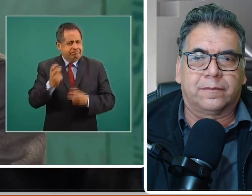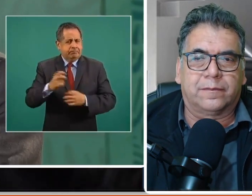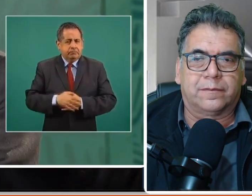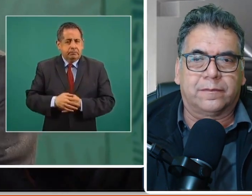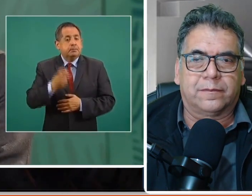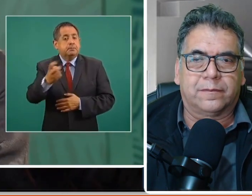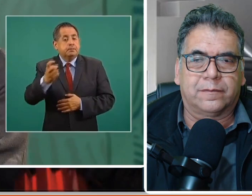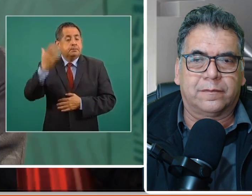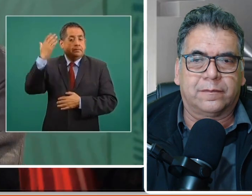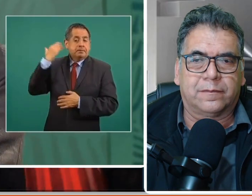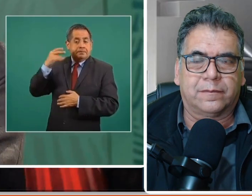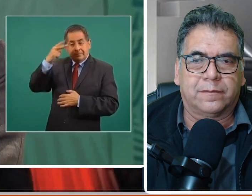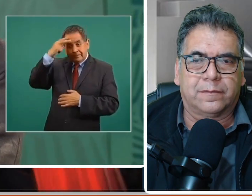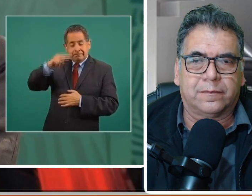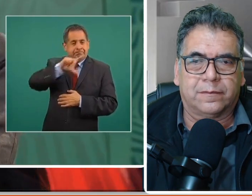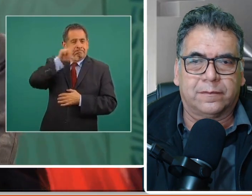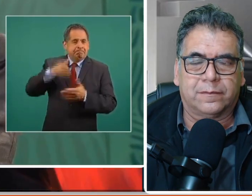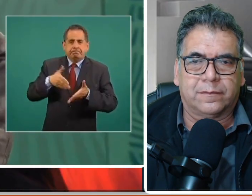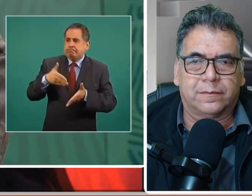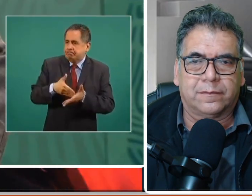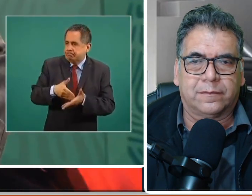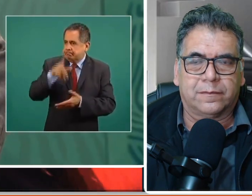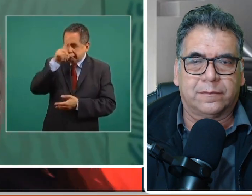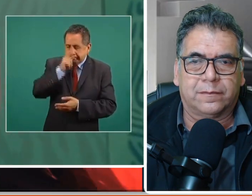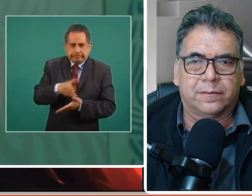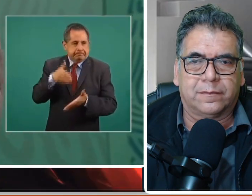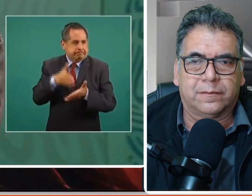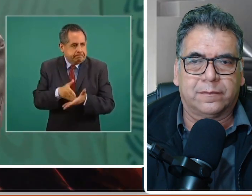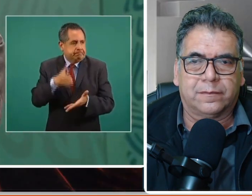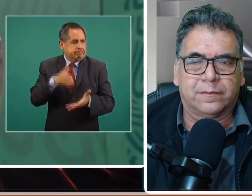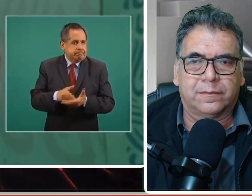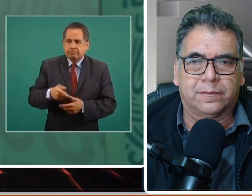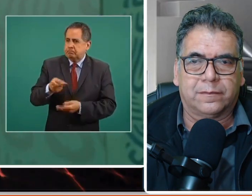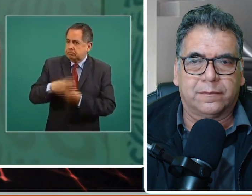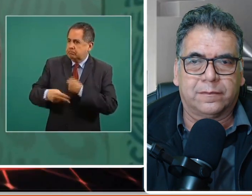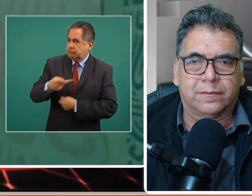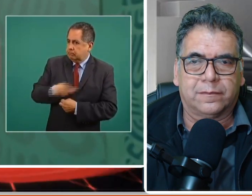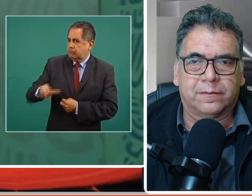avanzaba México, por eso cada vez más pobreza.